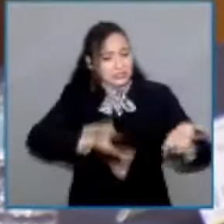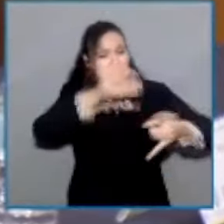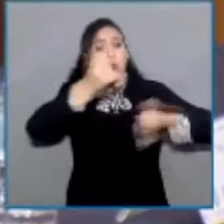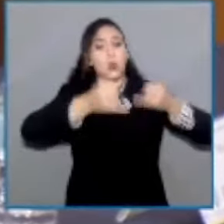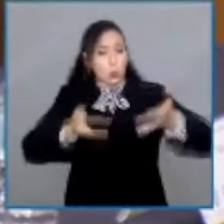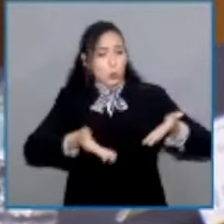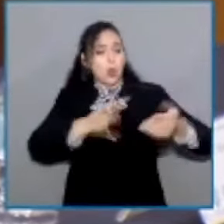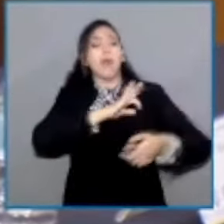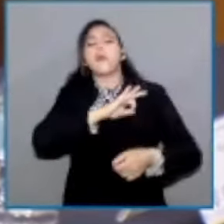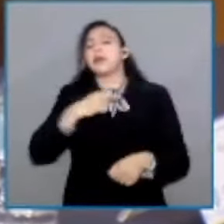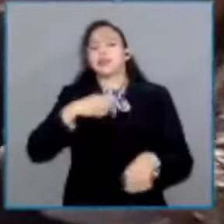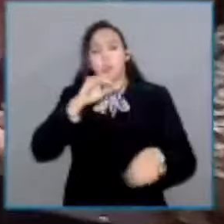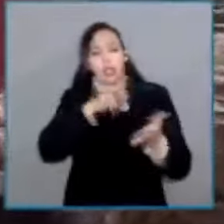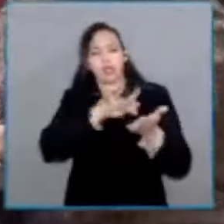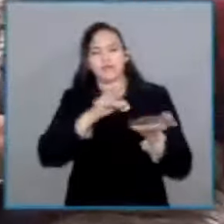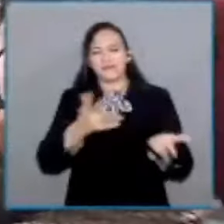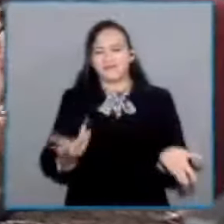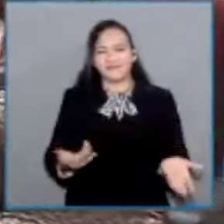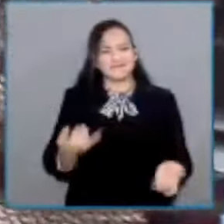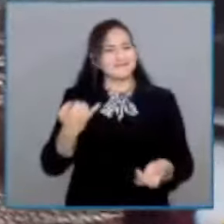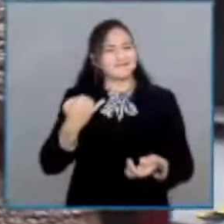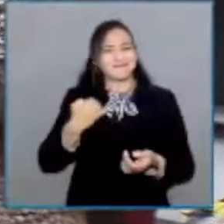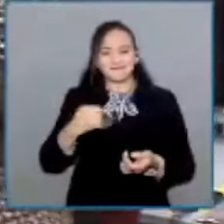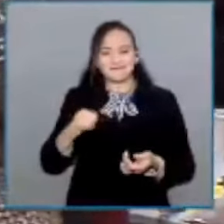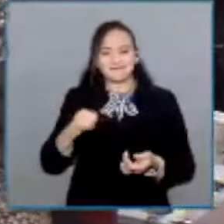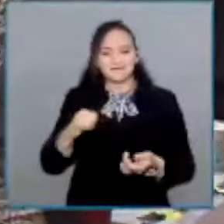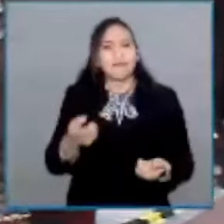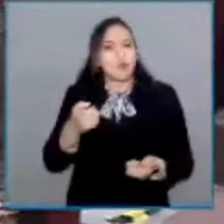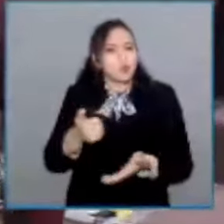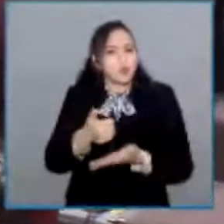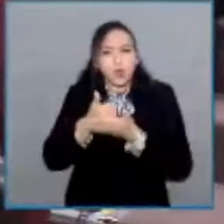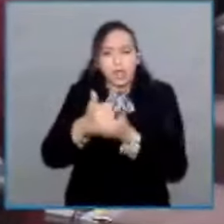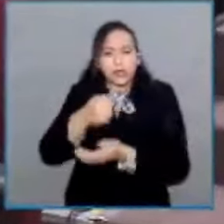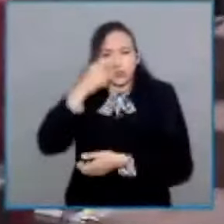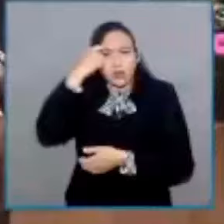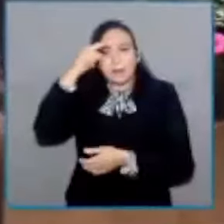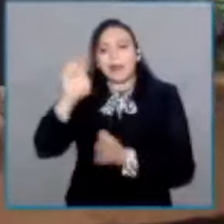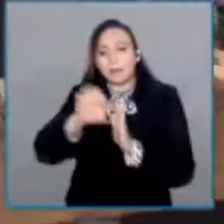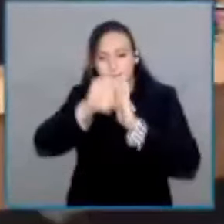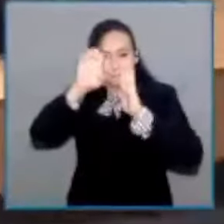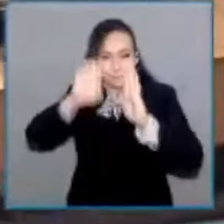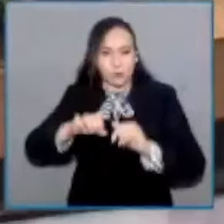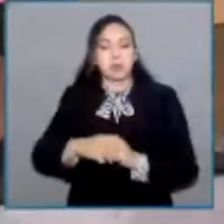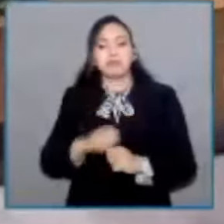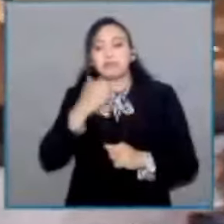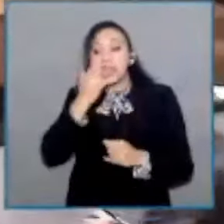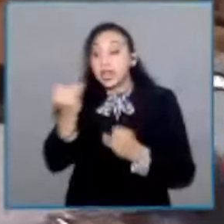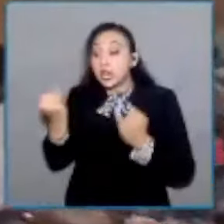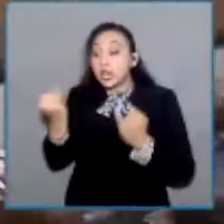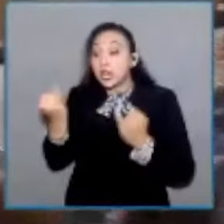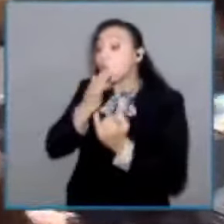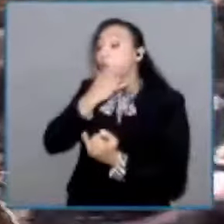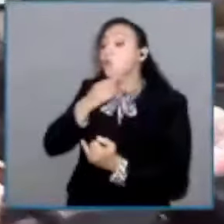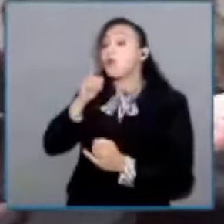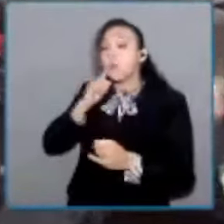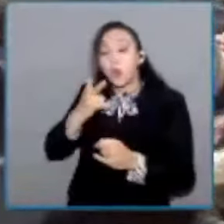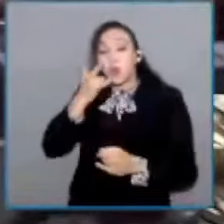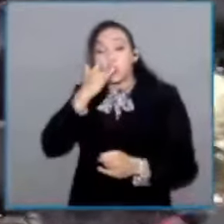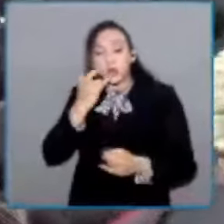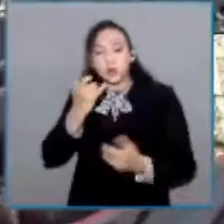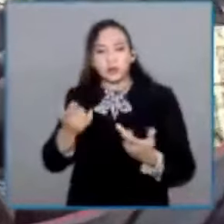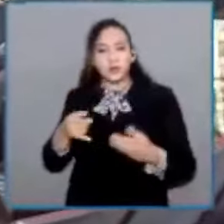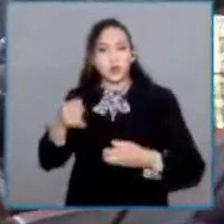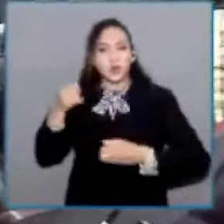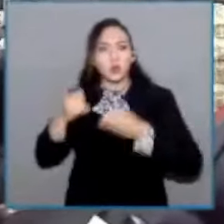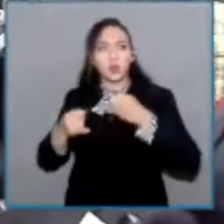es que lejos de garantizar la continuidad de, por ejemplo, la lucha por la igualdad entre hombres y mujeres, se esté retrocediendo en un